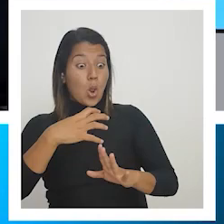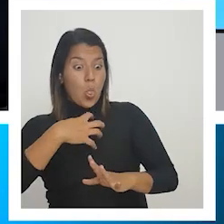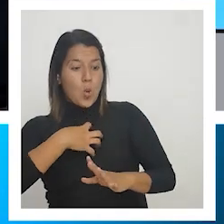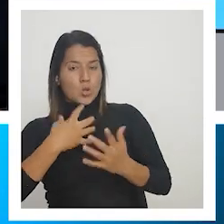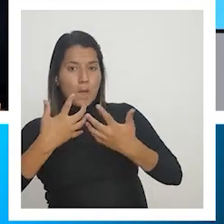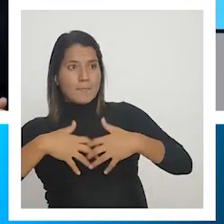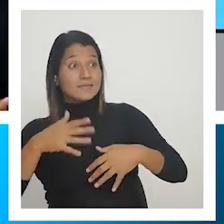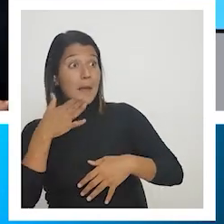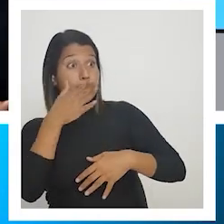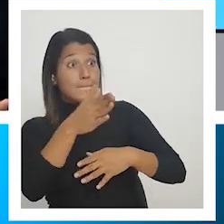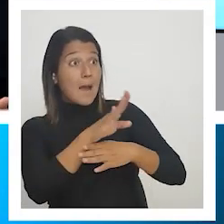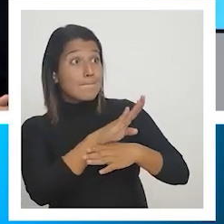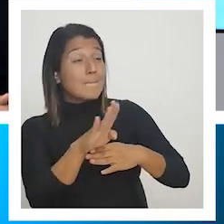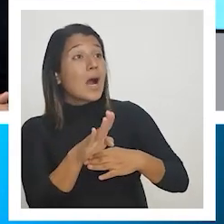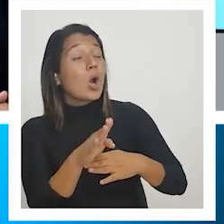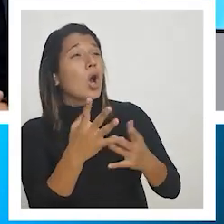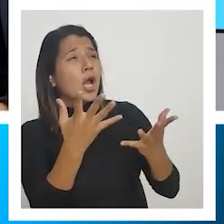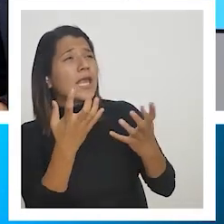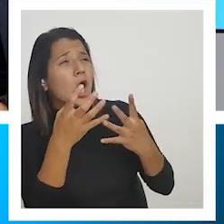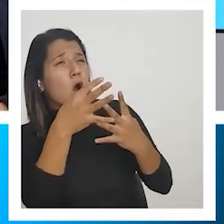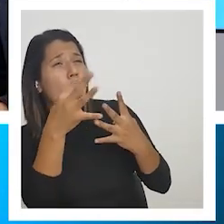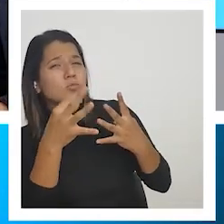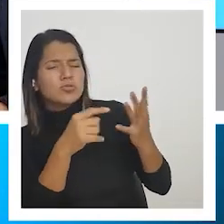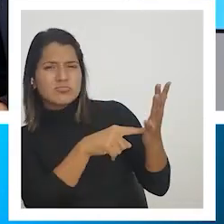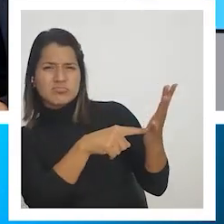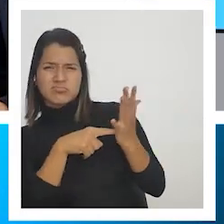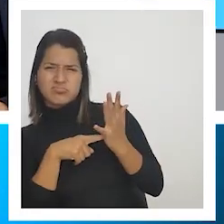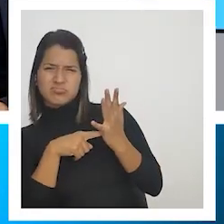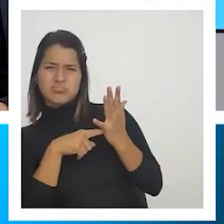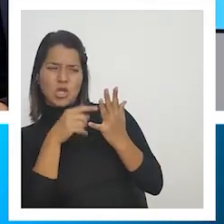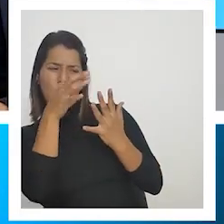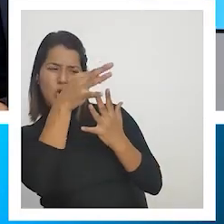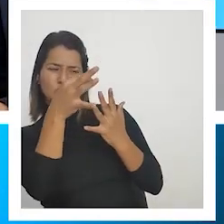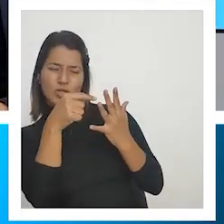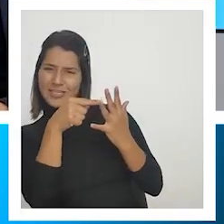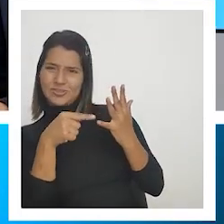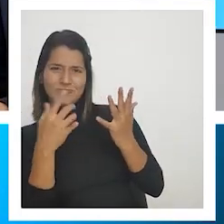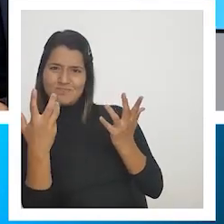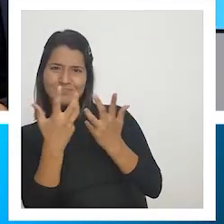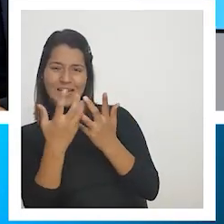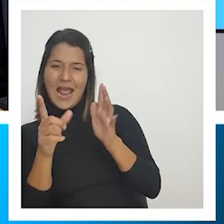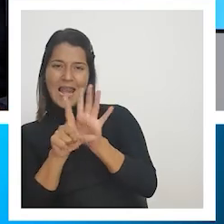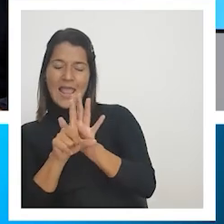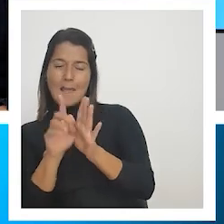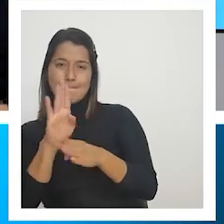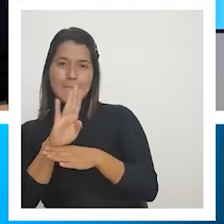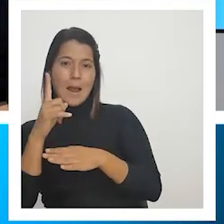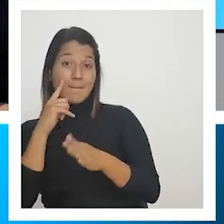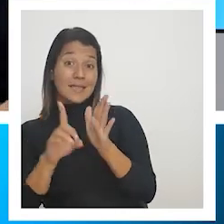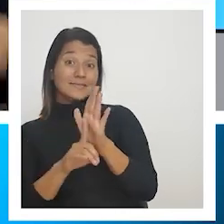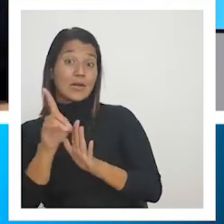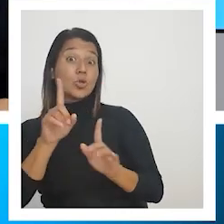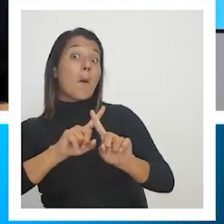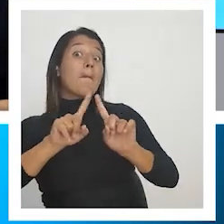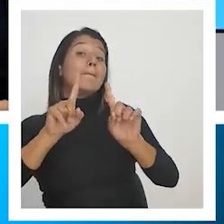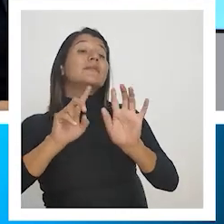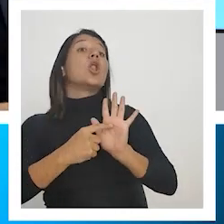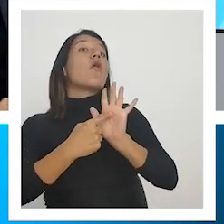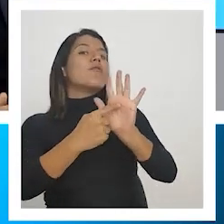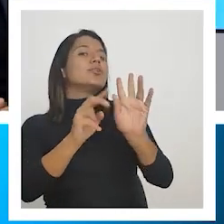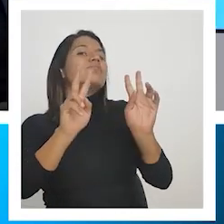no necesariamente es el que tiene la ley del sistema de banca para el desarrollo, pero que se le ofrece como si fuera un producto de banca para el desarrollo. Usted acaba de